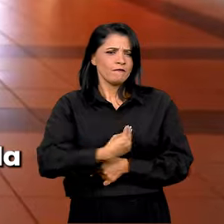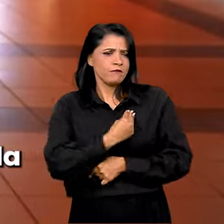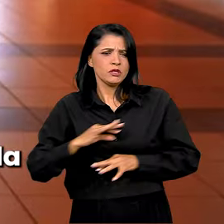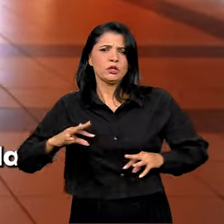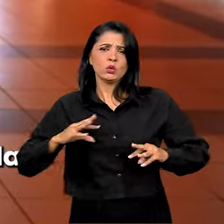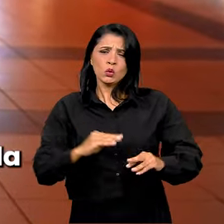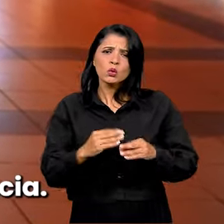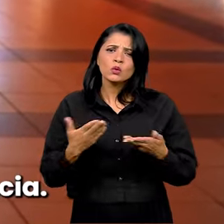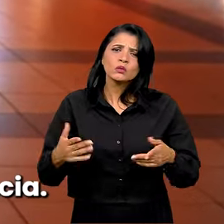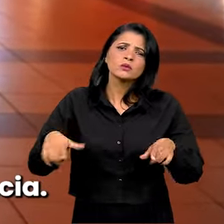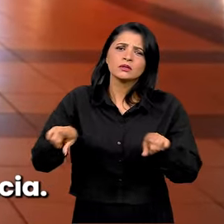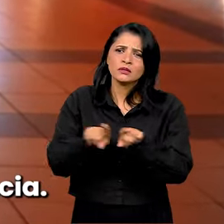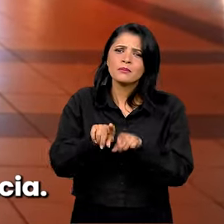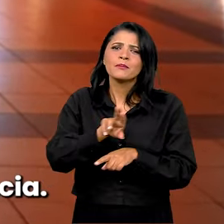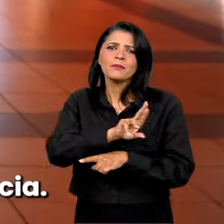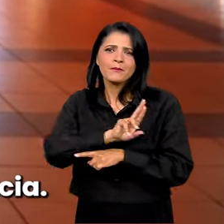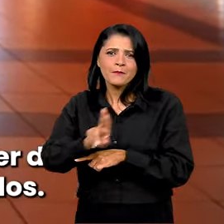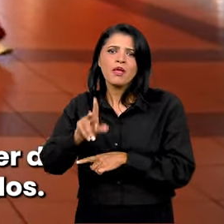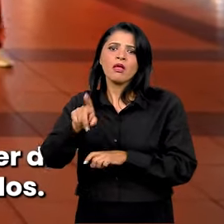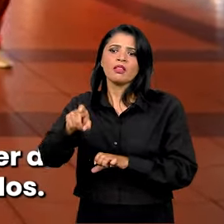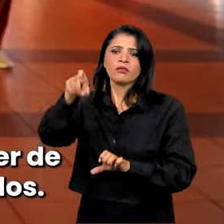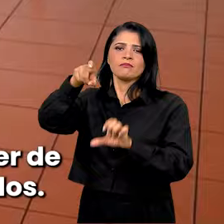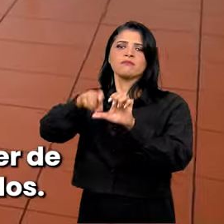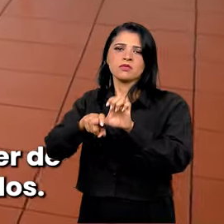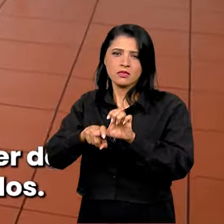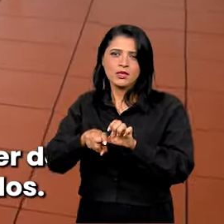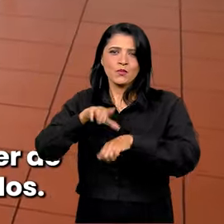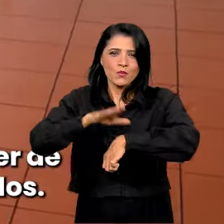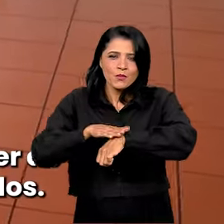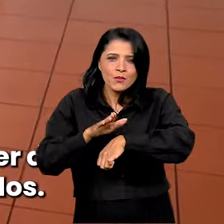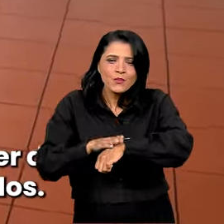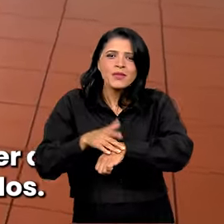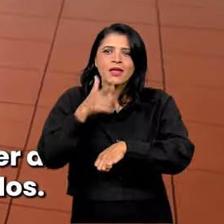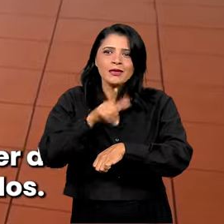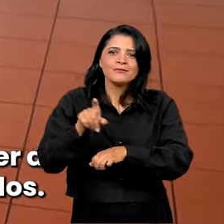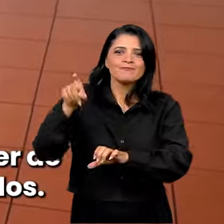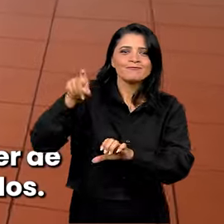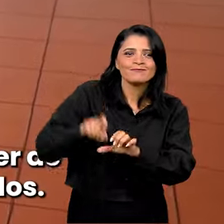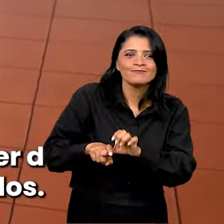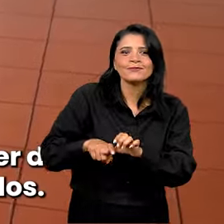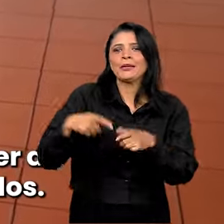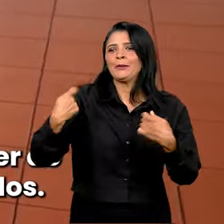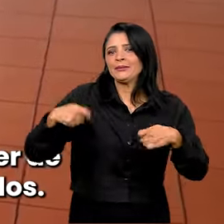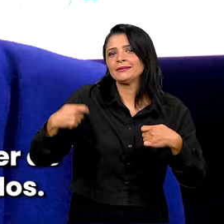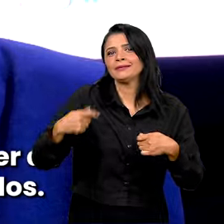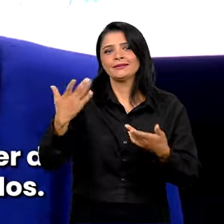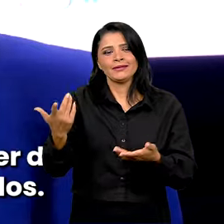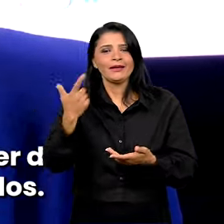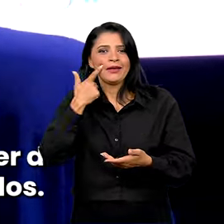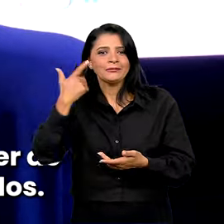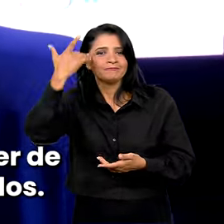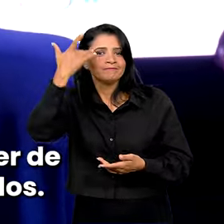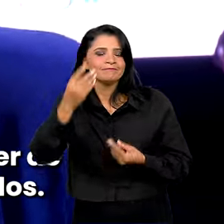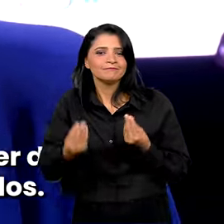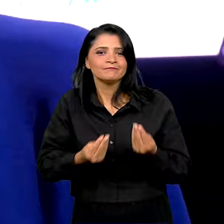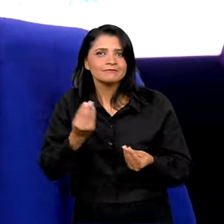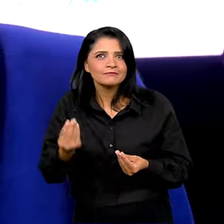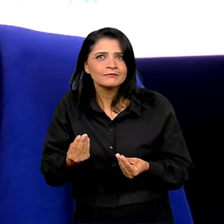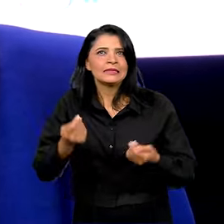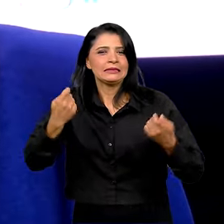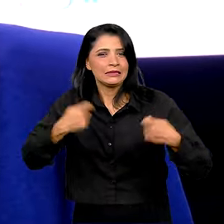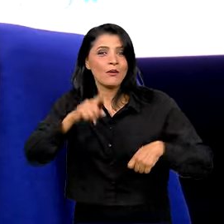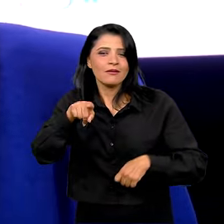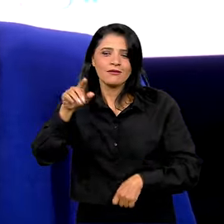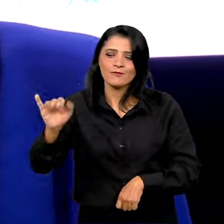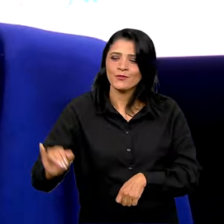para la vida de todos Hay Un término que se llama la interdependencia todos en algún momento vamos a depender de Los algú tipo de cuidado Y vamos a brindar cuidados